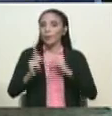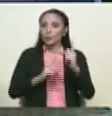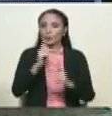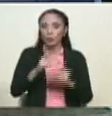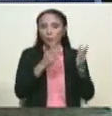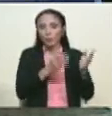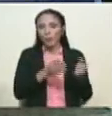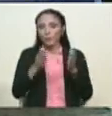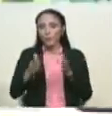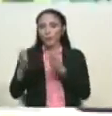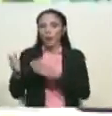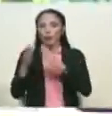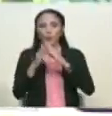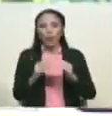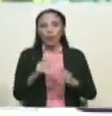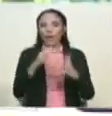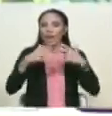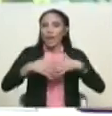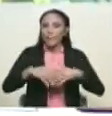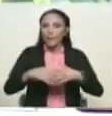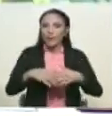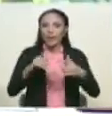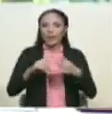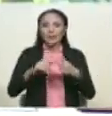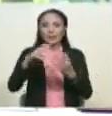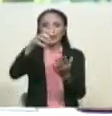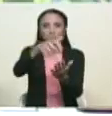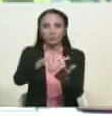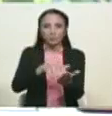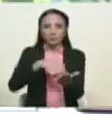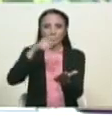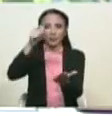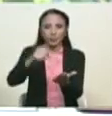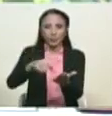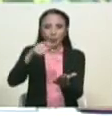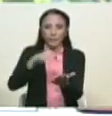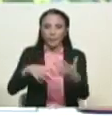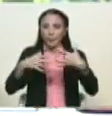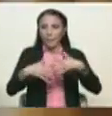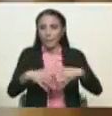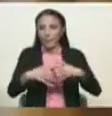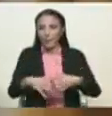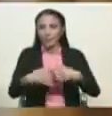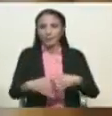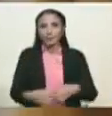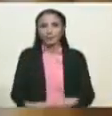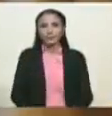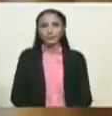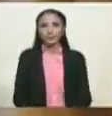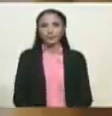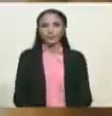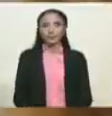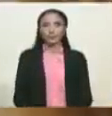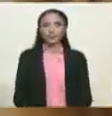campos. En el industrial, en el agroindustrial, en el agrícola,